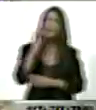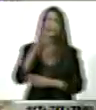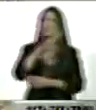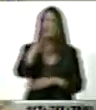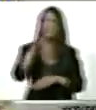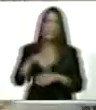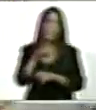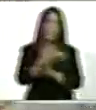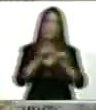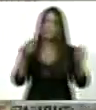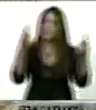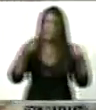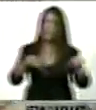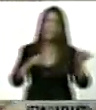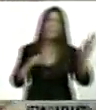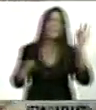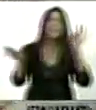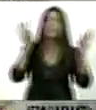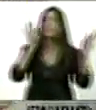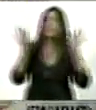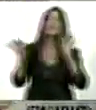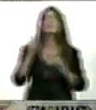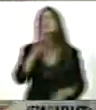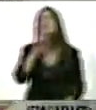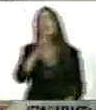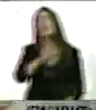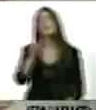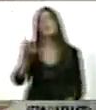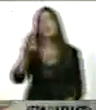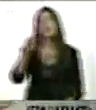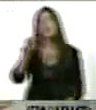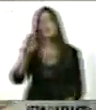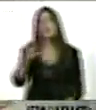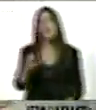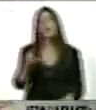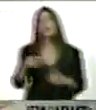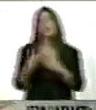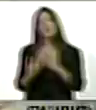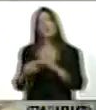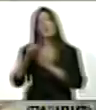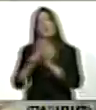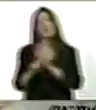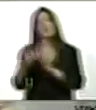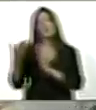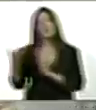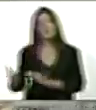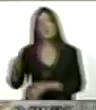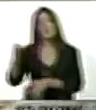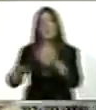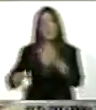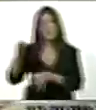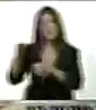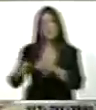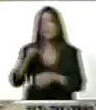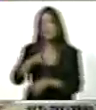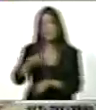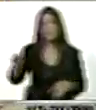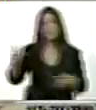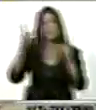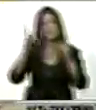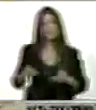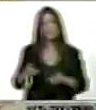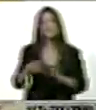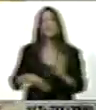se pudo poner de acuerdo para escoger a los rectores del Consejo Nacional Electoral y fue la Sala Constitucional del Tribunal Supremo de Justicia quien lo hizo.